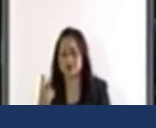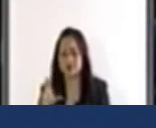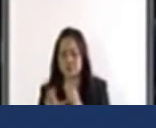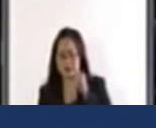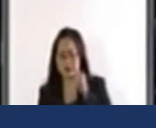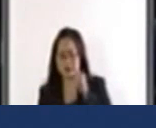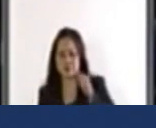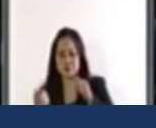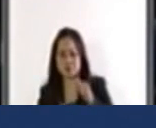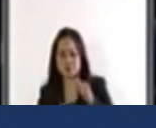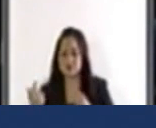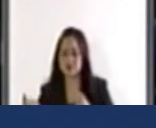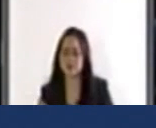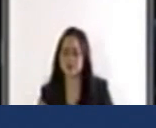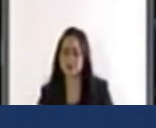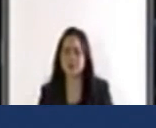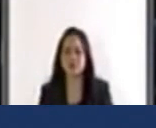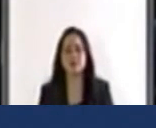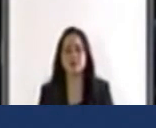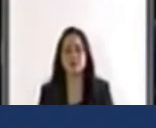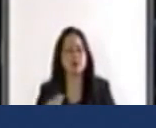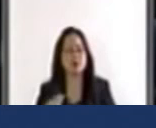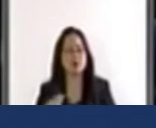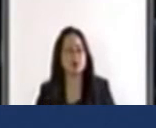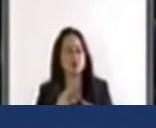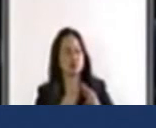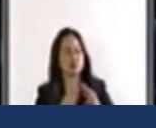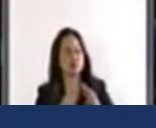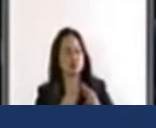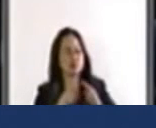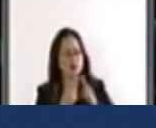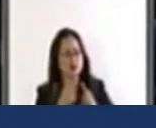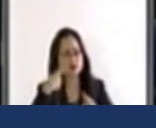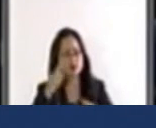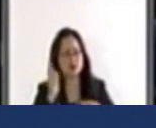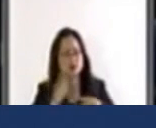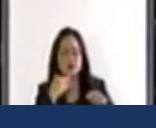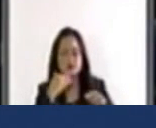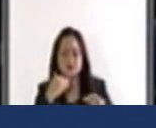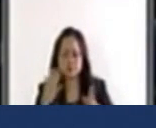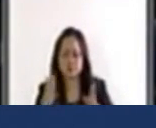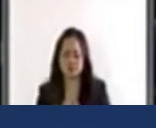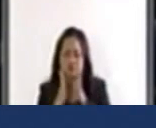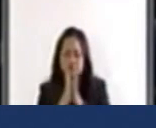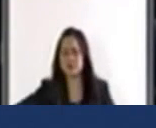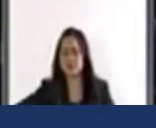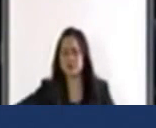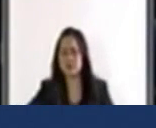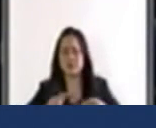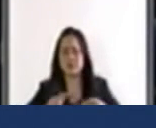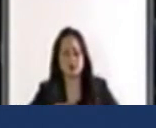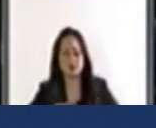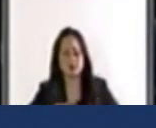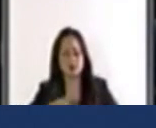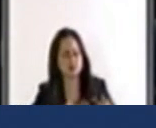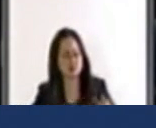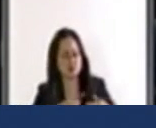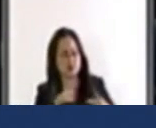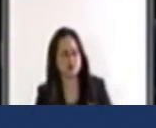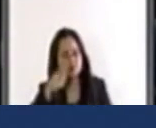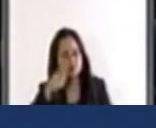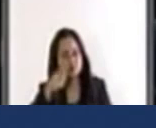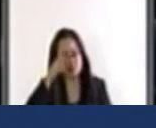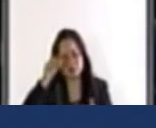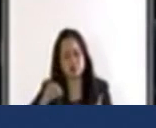más rápidos, pero sobre todo será de una sola instancia. Es decir, habrá una resolución y esa resolución será la